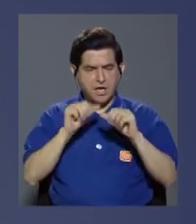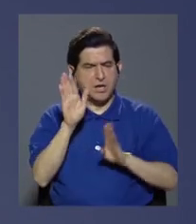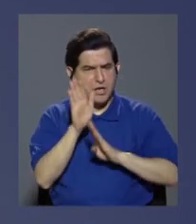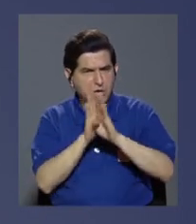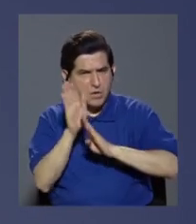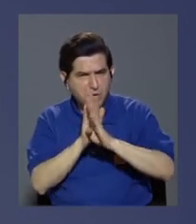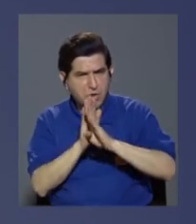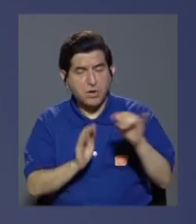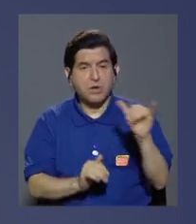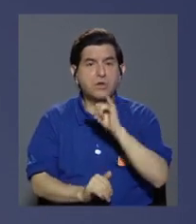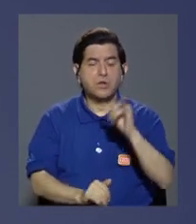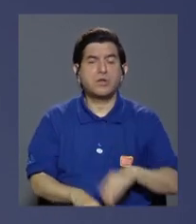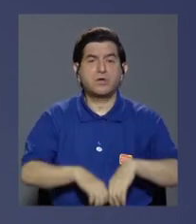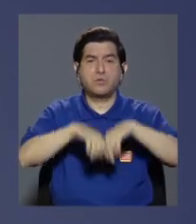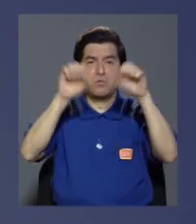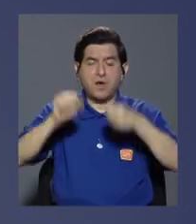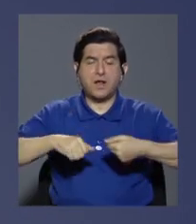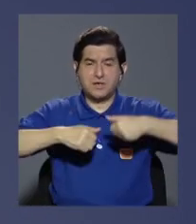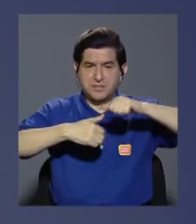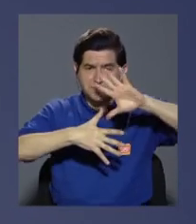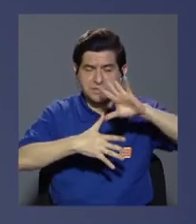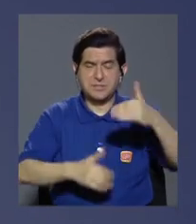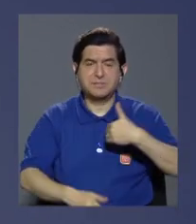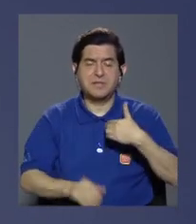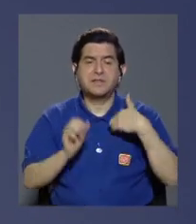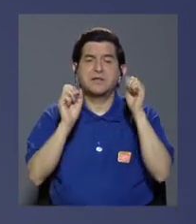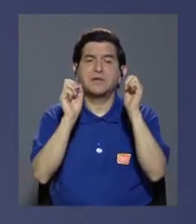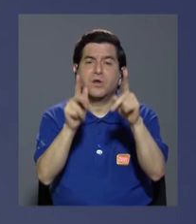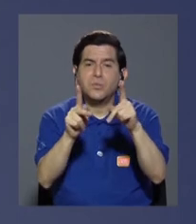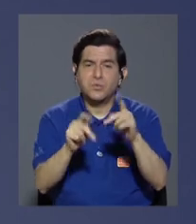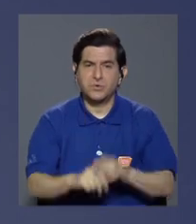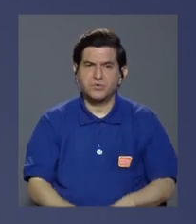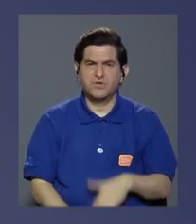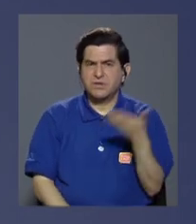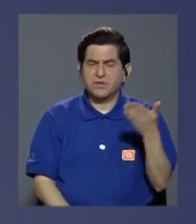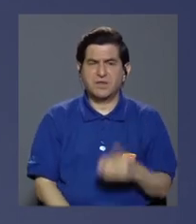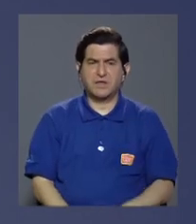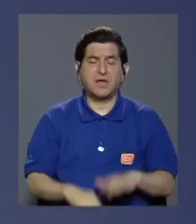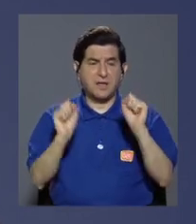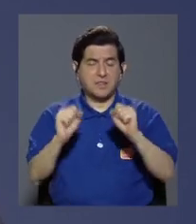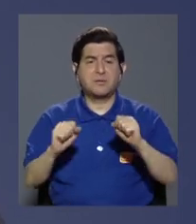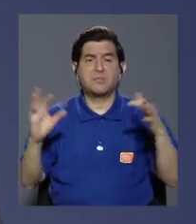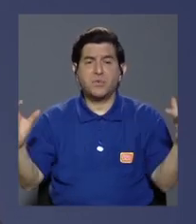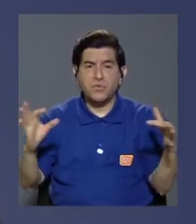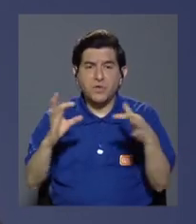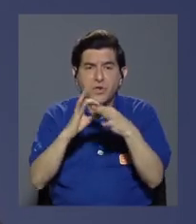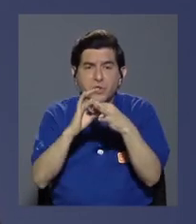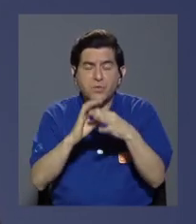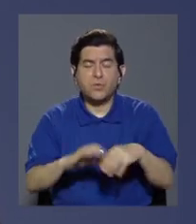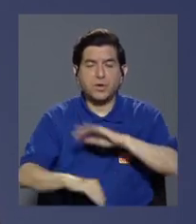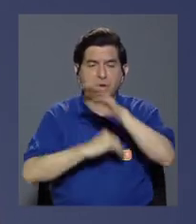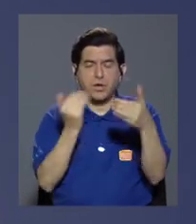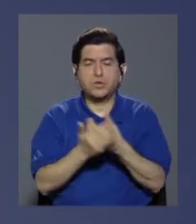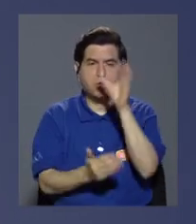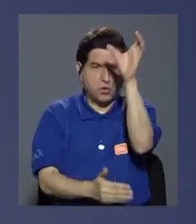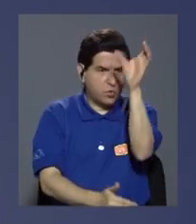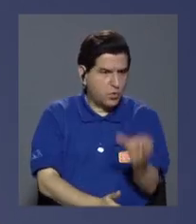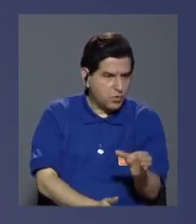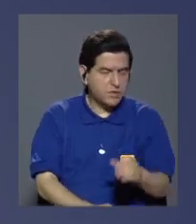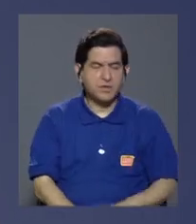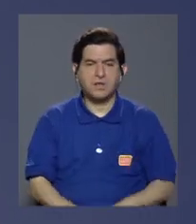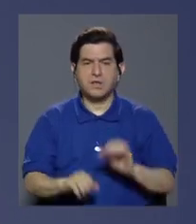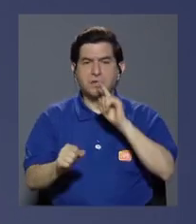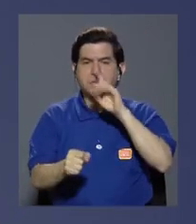sino que el sistema interamericano tenga la posibilidad de juntarse a manera continental para poder